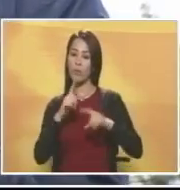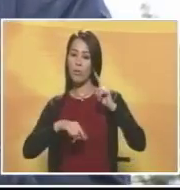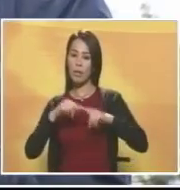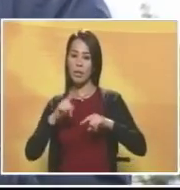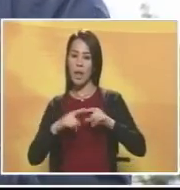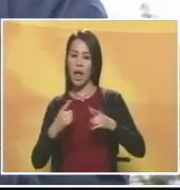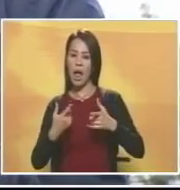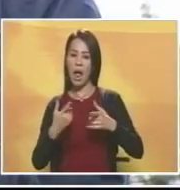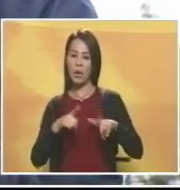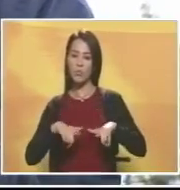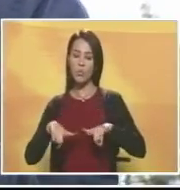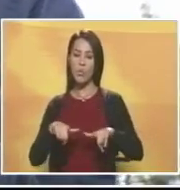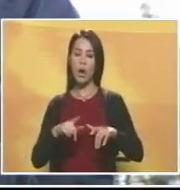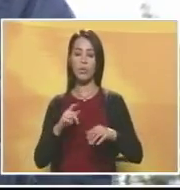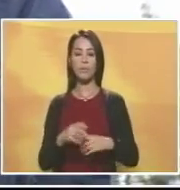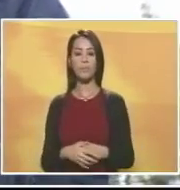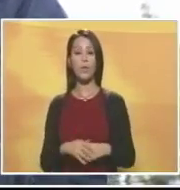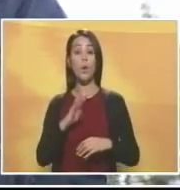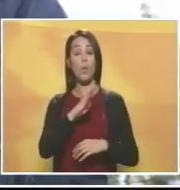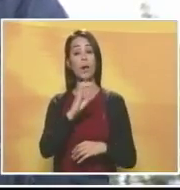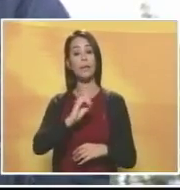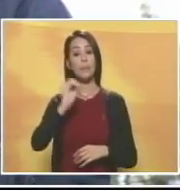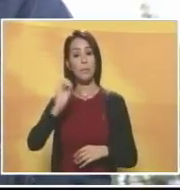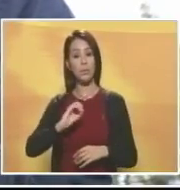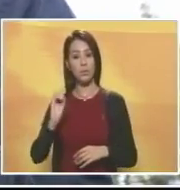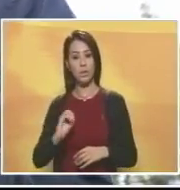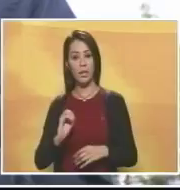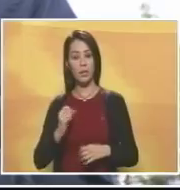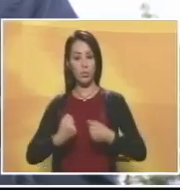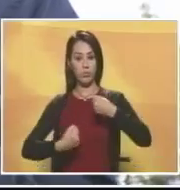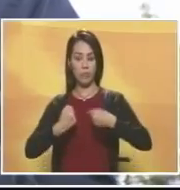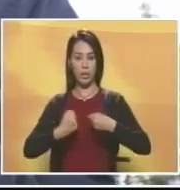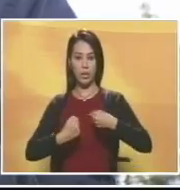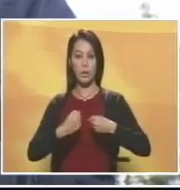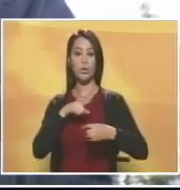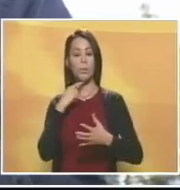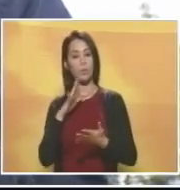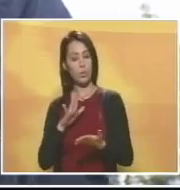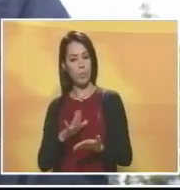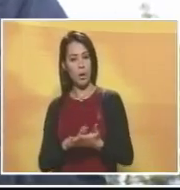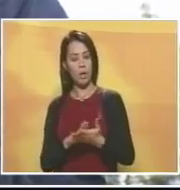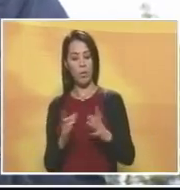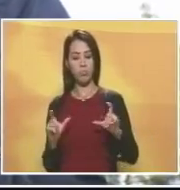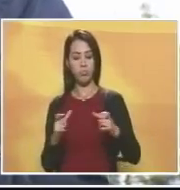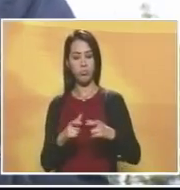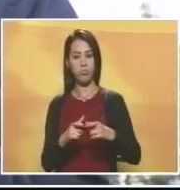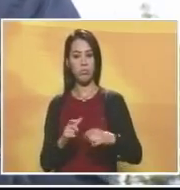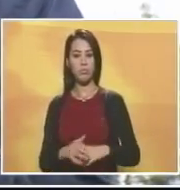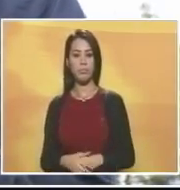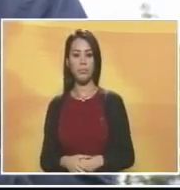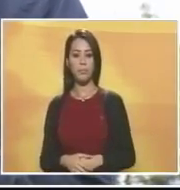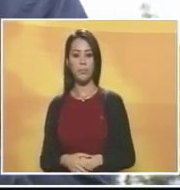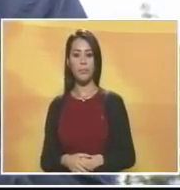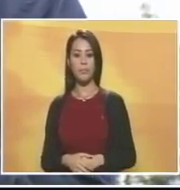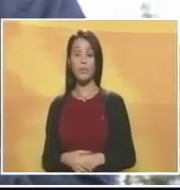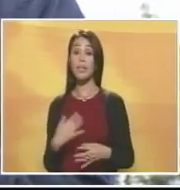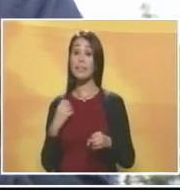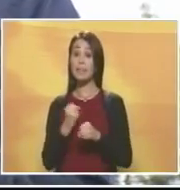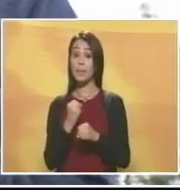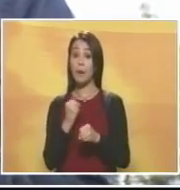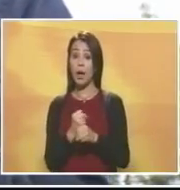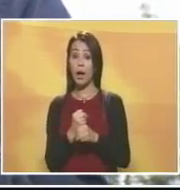materiales, el 40% de los accidentes de tránsito con fallecidos. Eso nos permite determinar que el